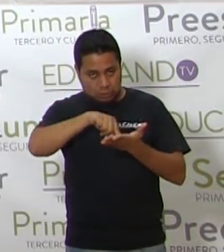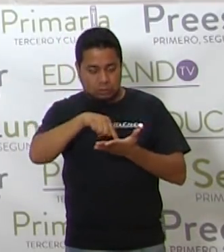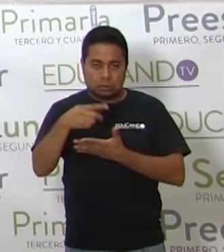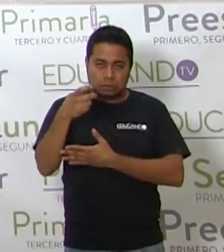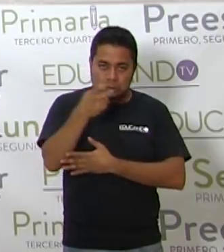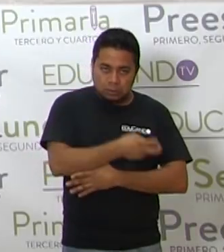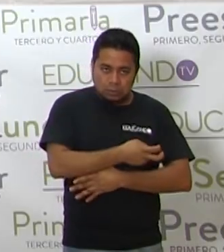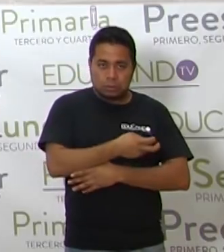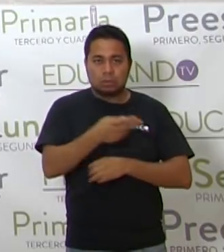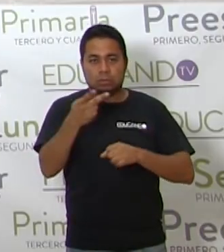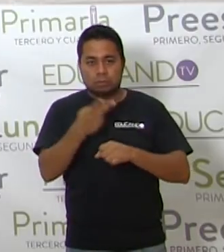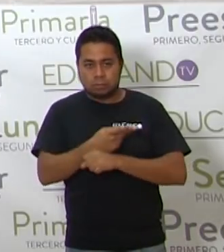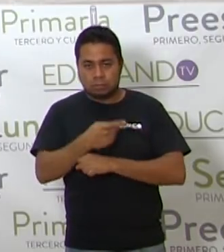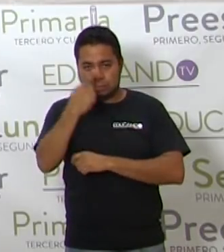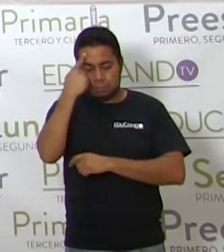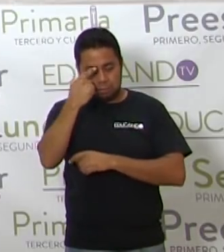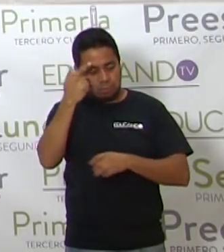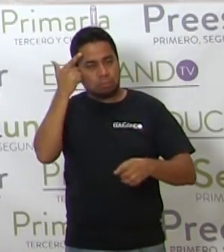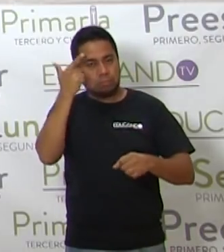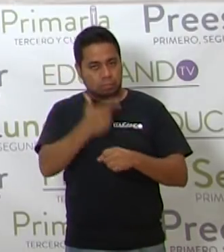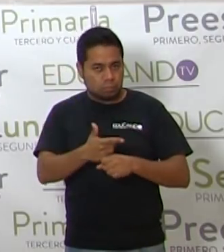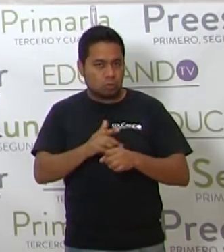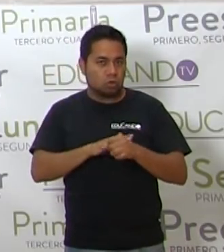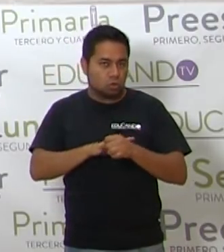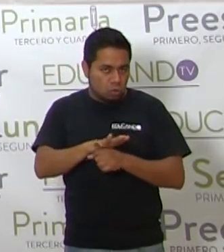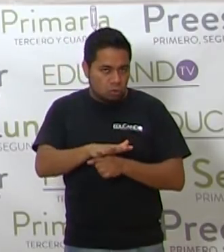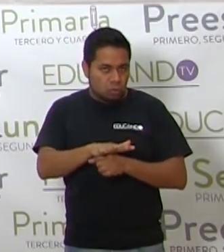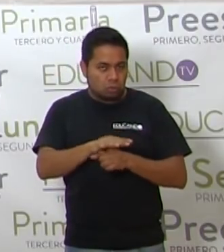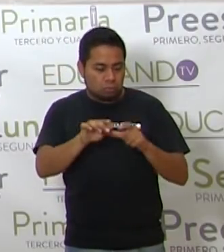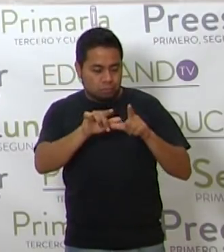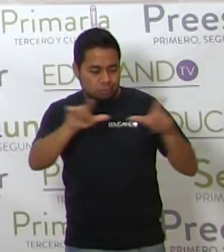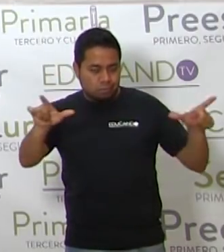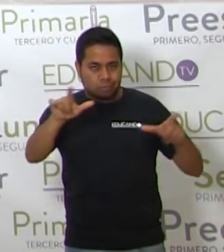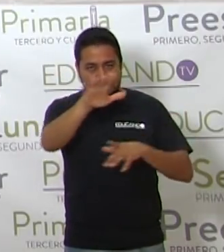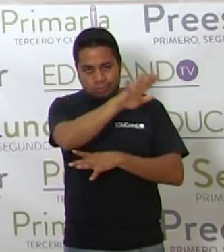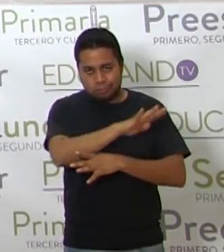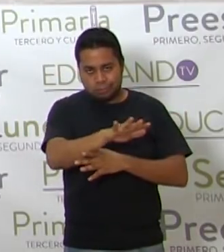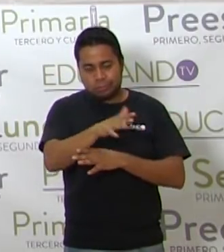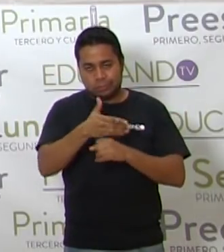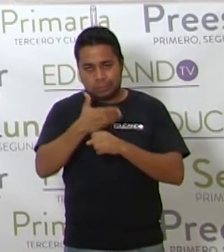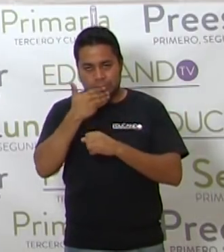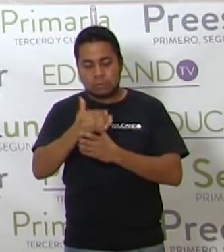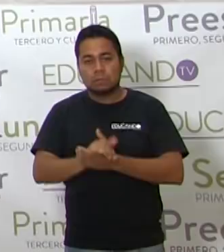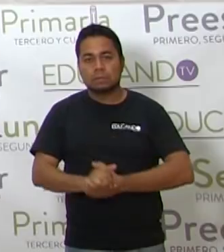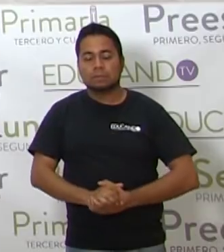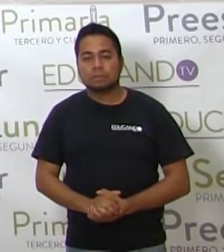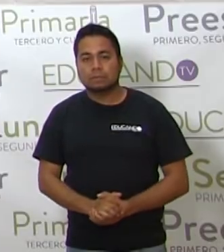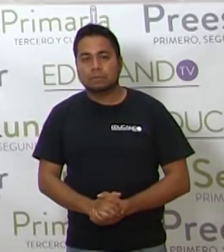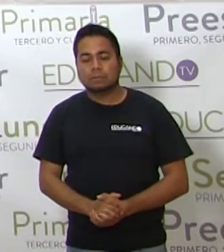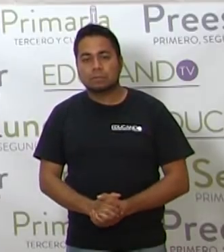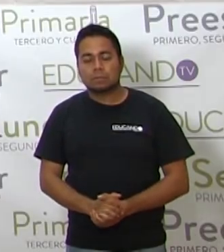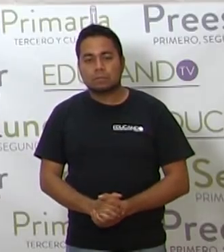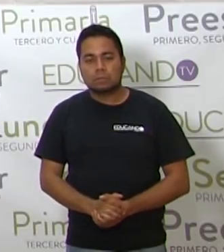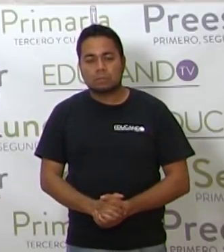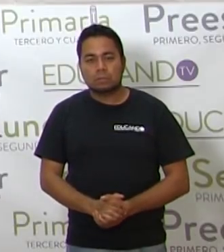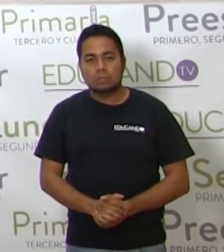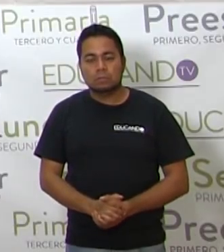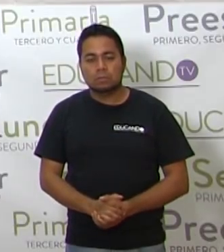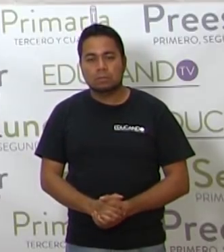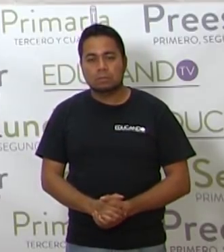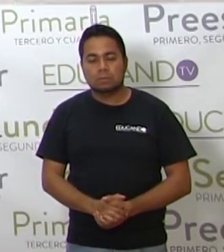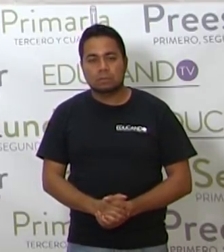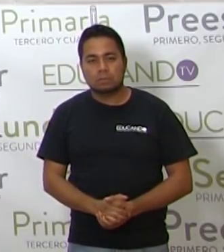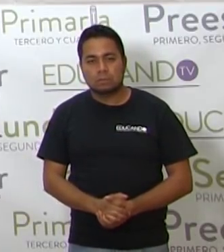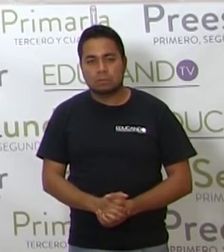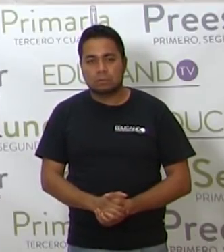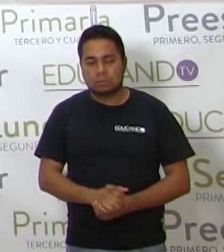dicho episodio para identificar dicha escenografía. Muy bien. Ahora, la escenografía